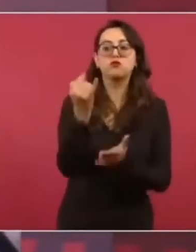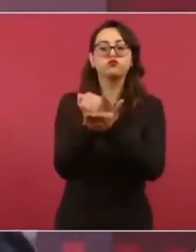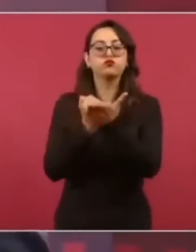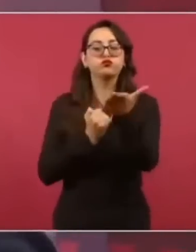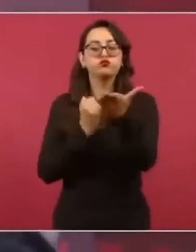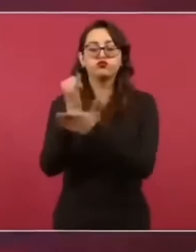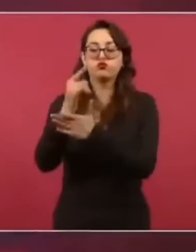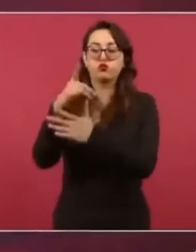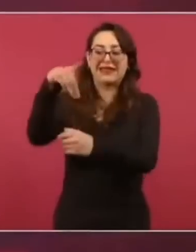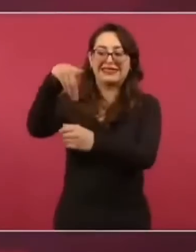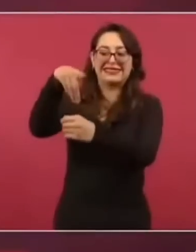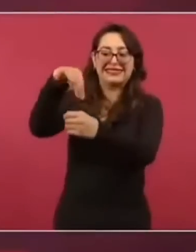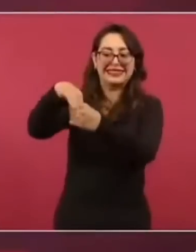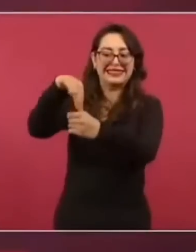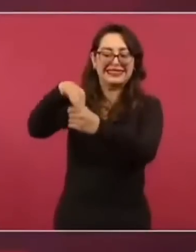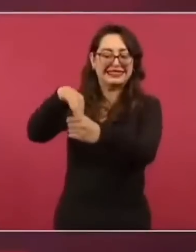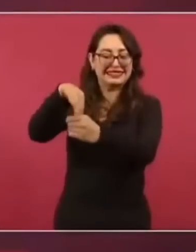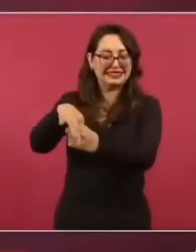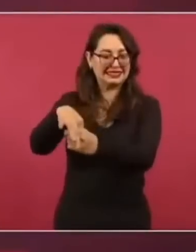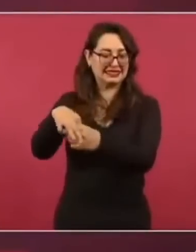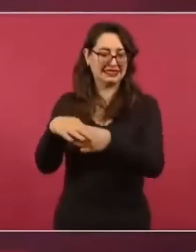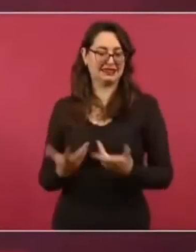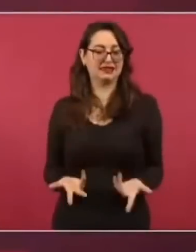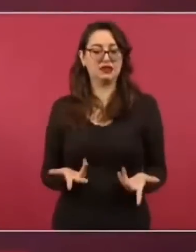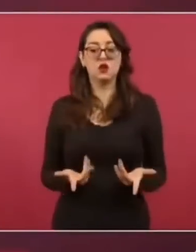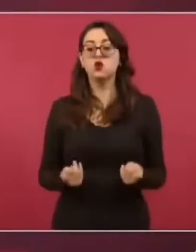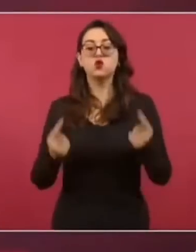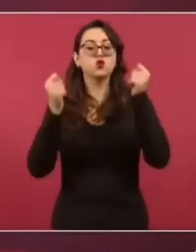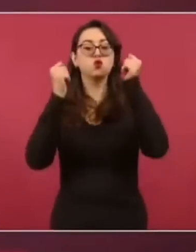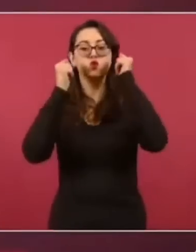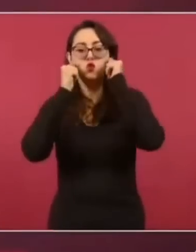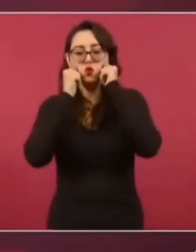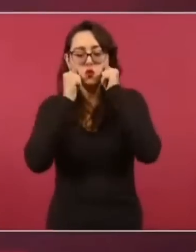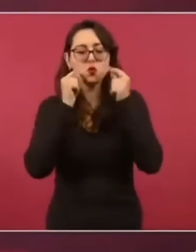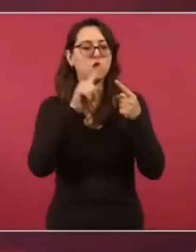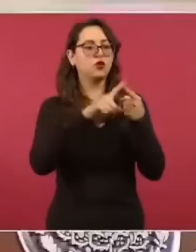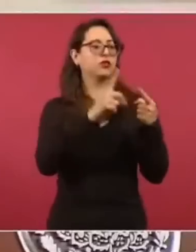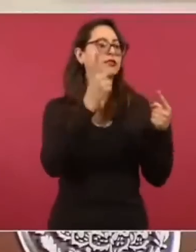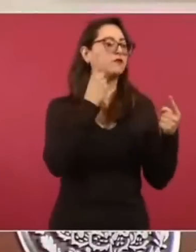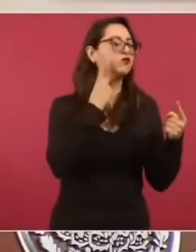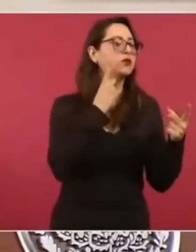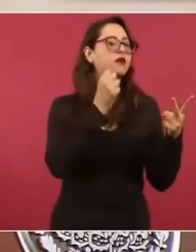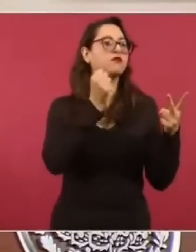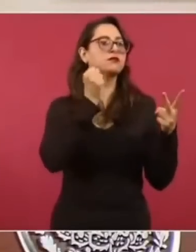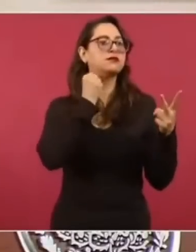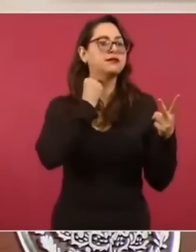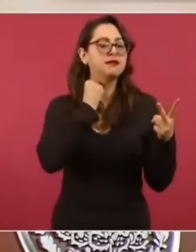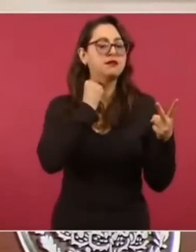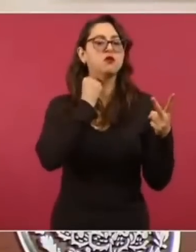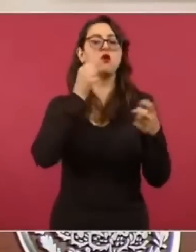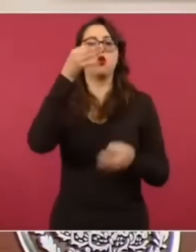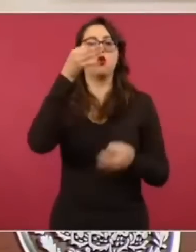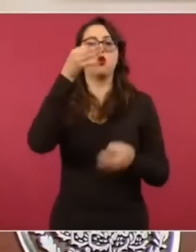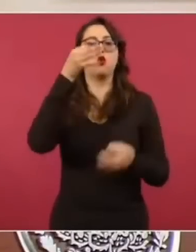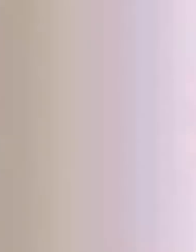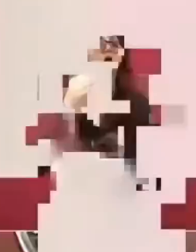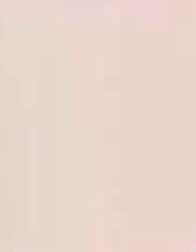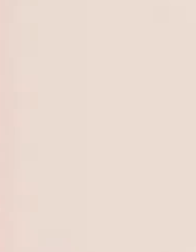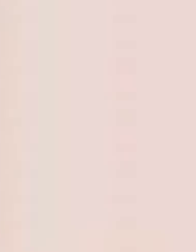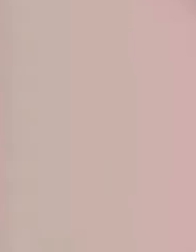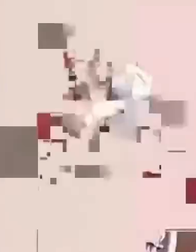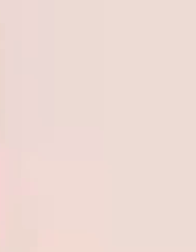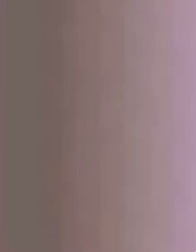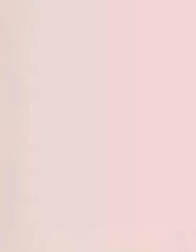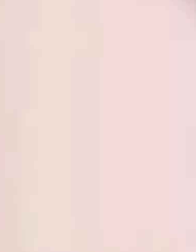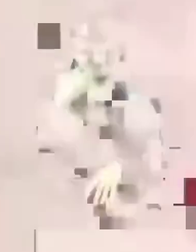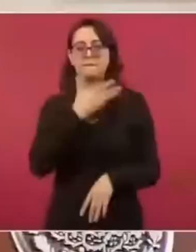sea un diputado, sea un senador, sea un ministro, sea el presidente de México, solamente tenga como